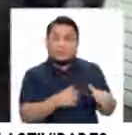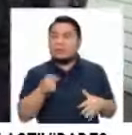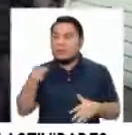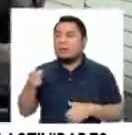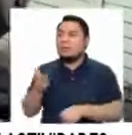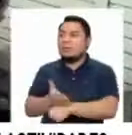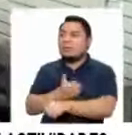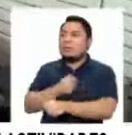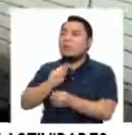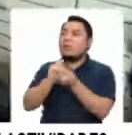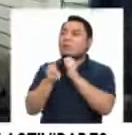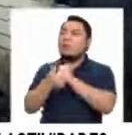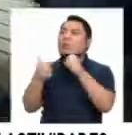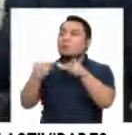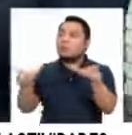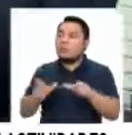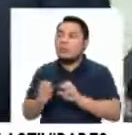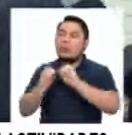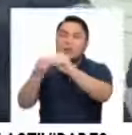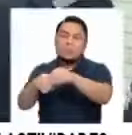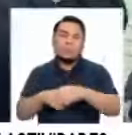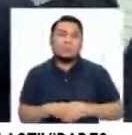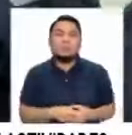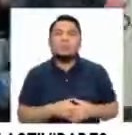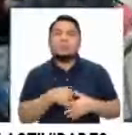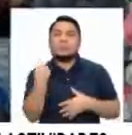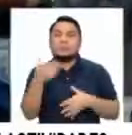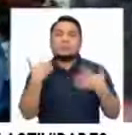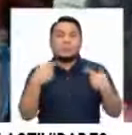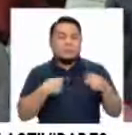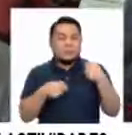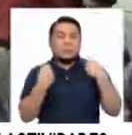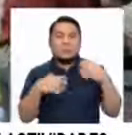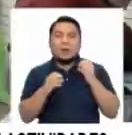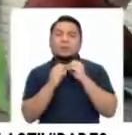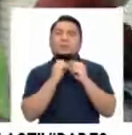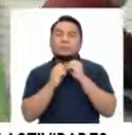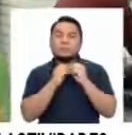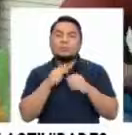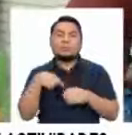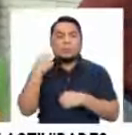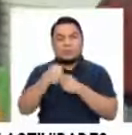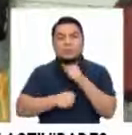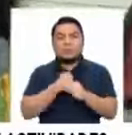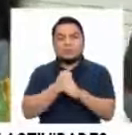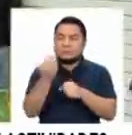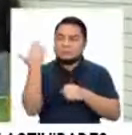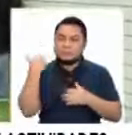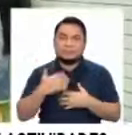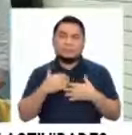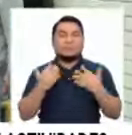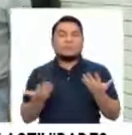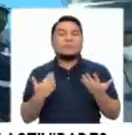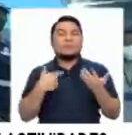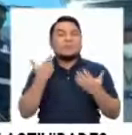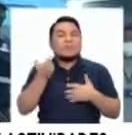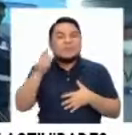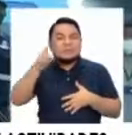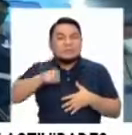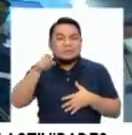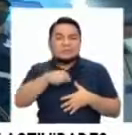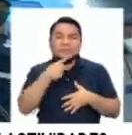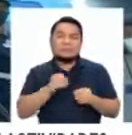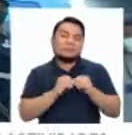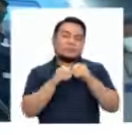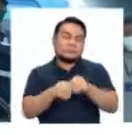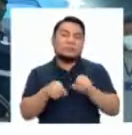serán reubicados. El comercio ambulatorio ya lo hemos vivido, lo hemos solucionado todo el año pasado. Entonces lo que se necesita es que